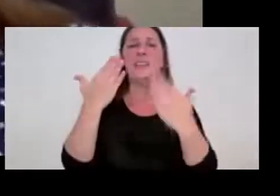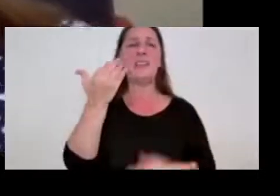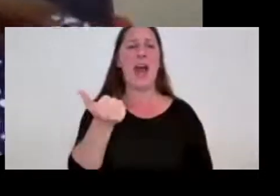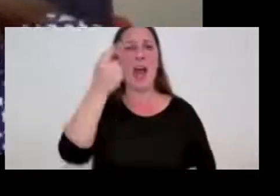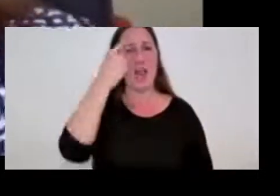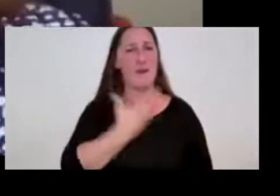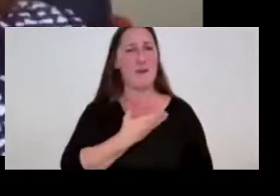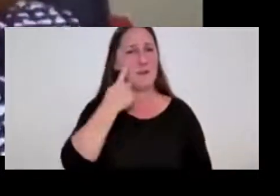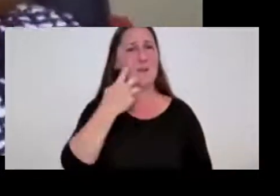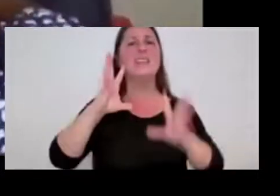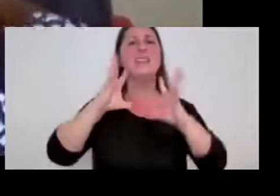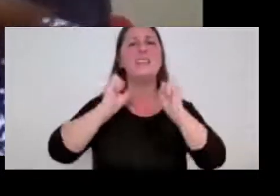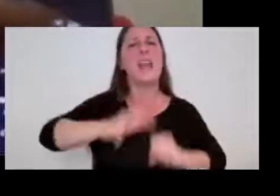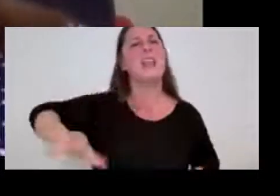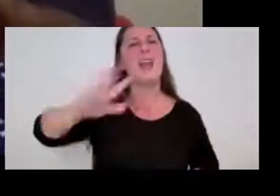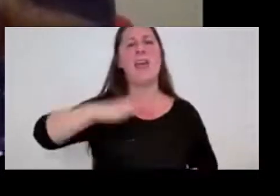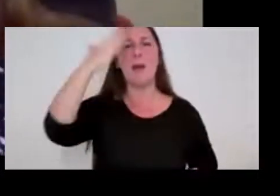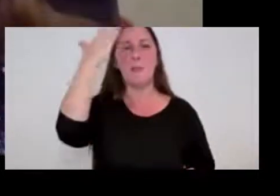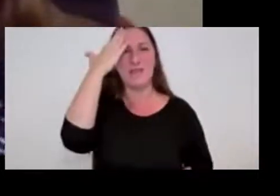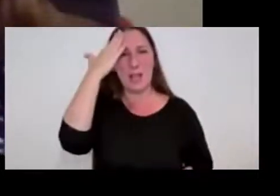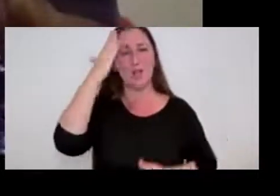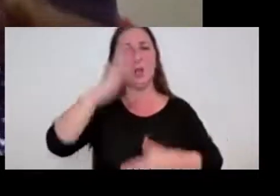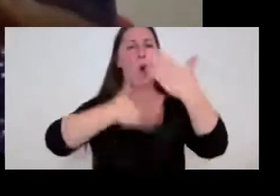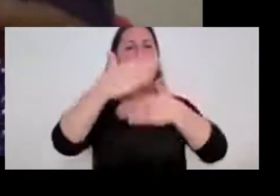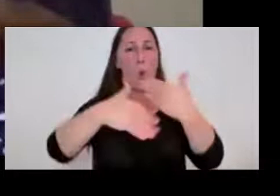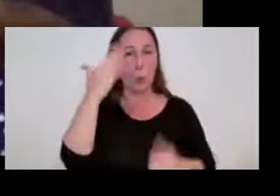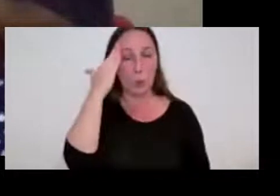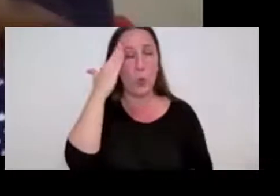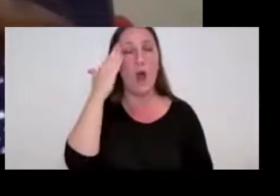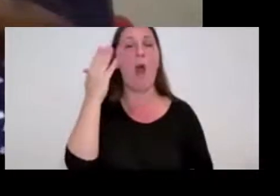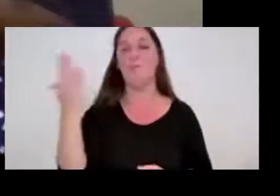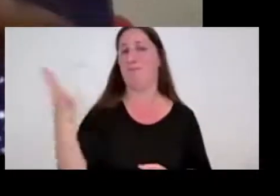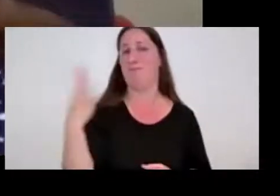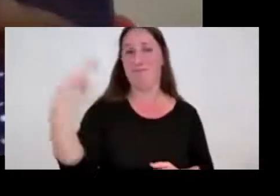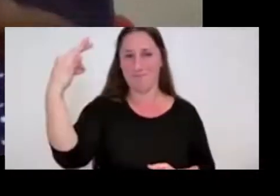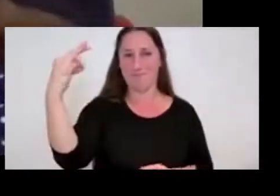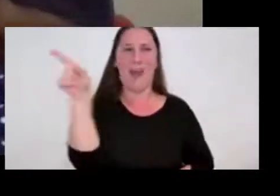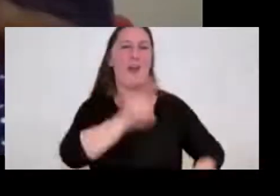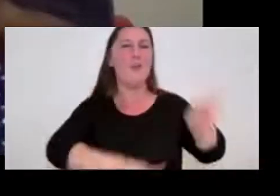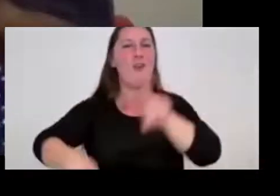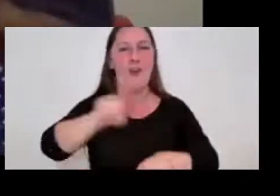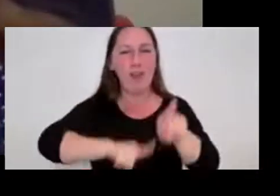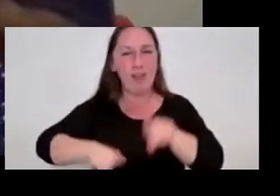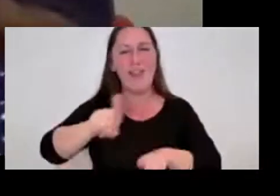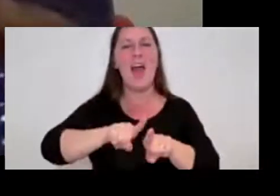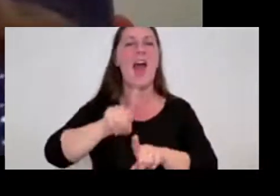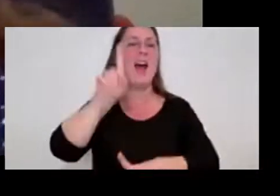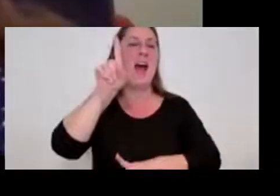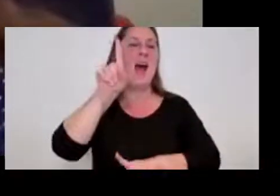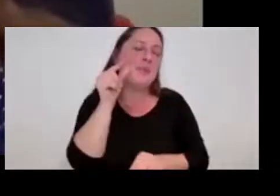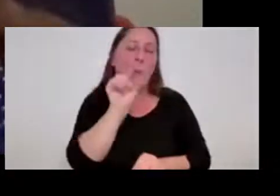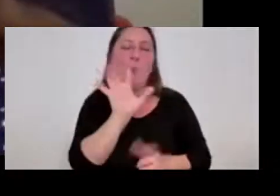Secretaría de Capacitación y Cultura, que me ha convocado para, coordinar parte de lo que es